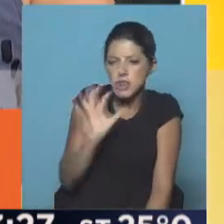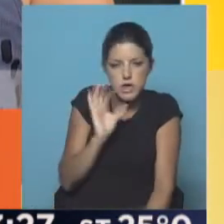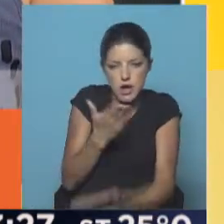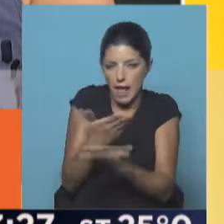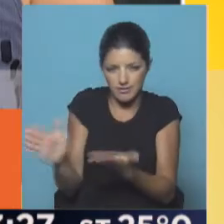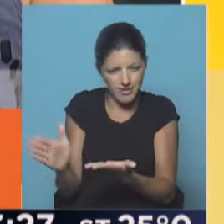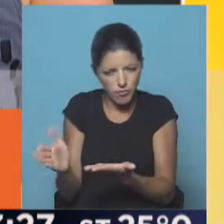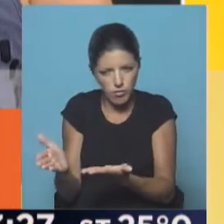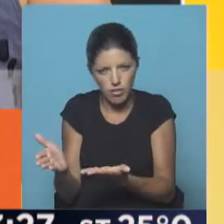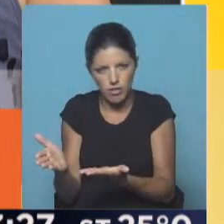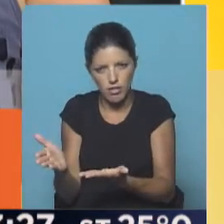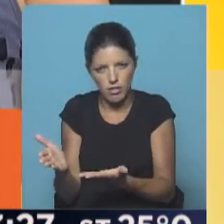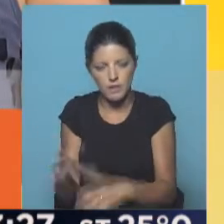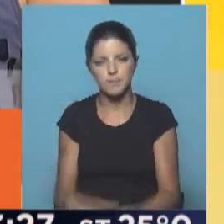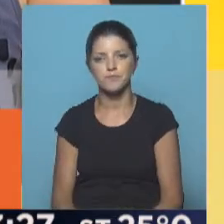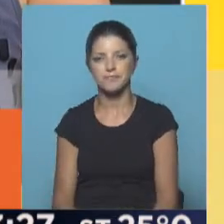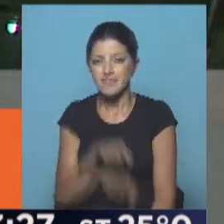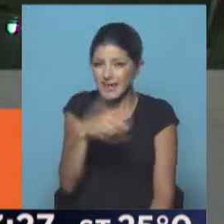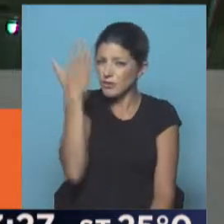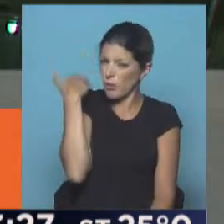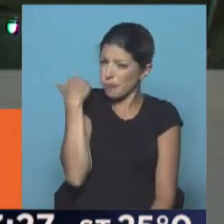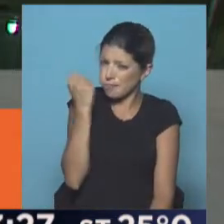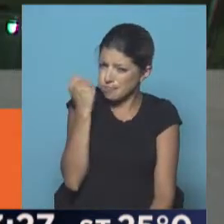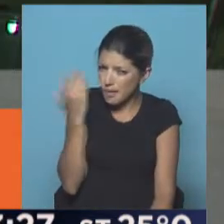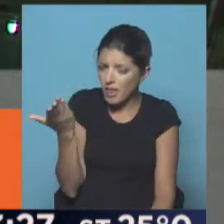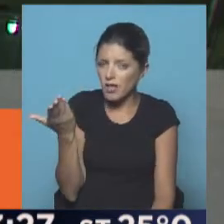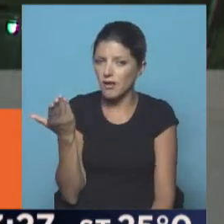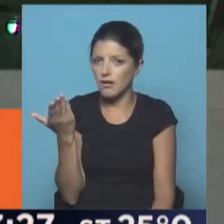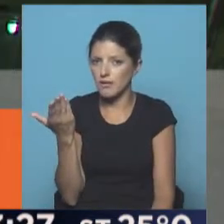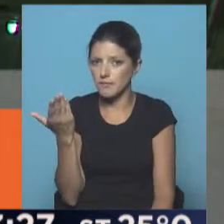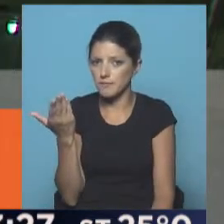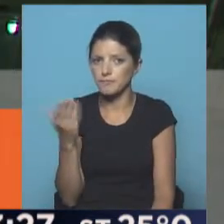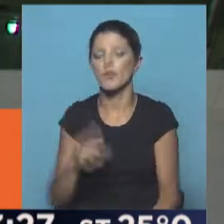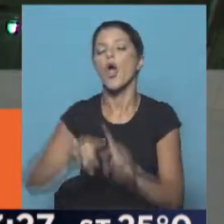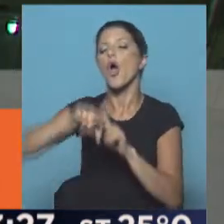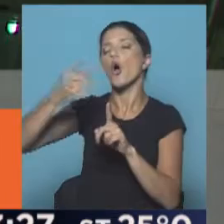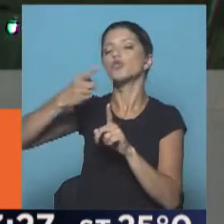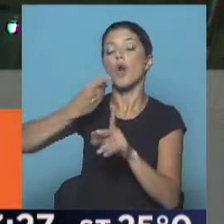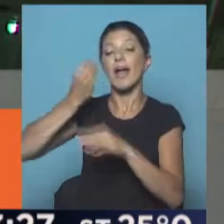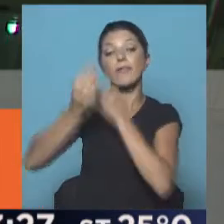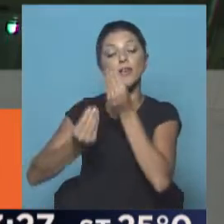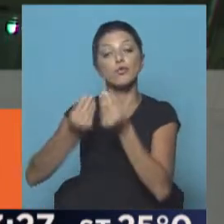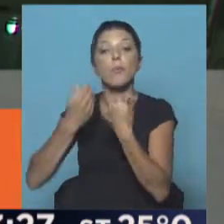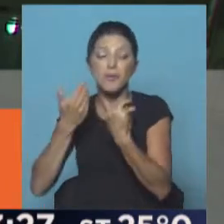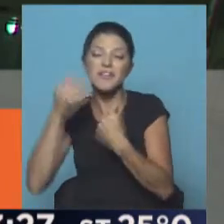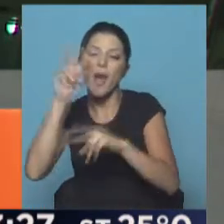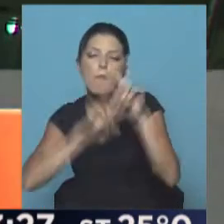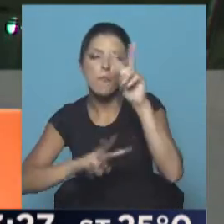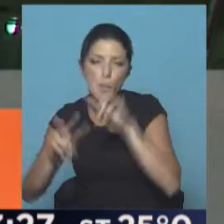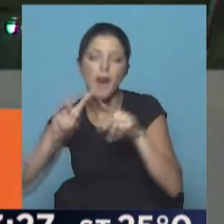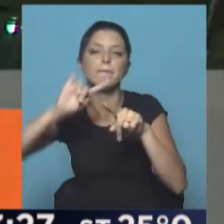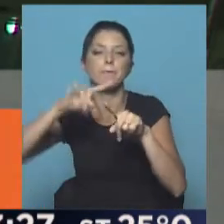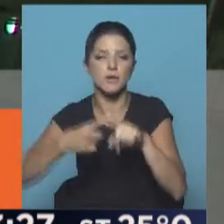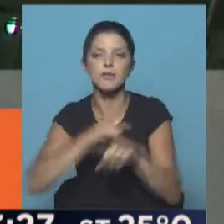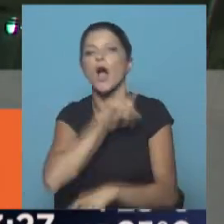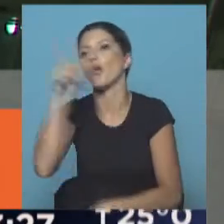¿no? Quiero decir, esto ya ocurrió. Otros de los candidatos podían querer llevar adelante políticas